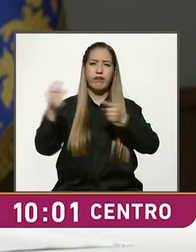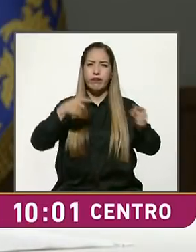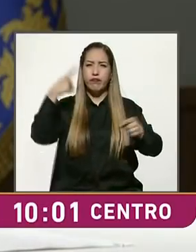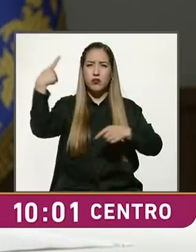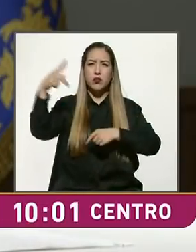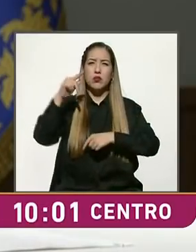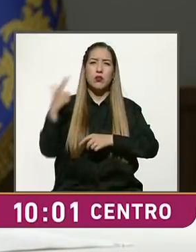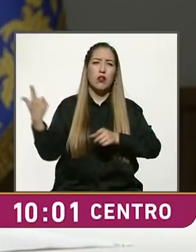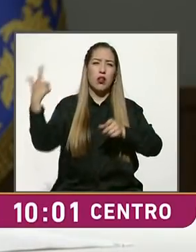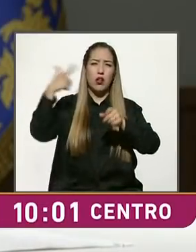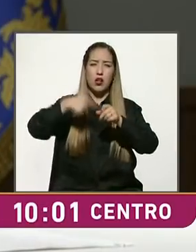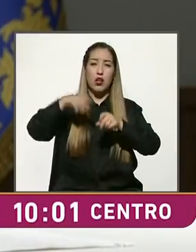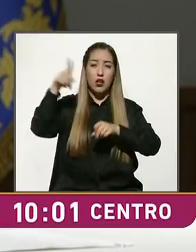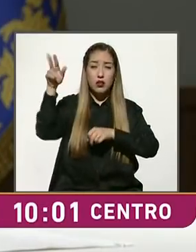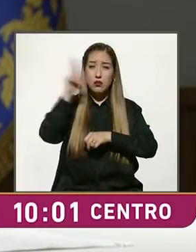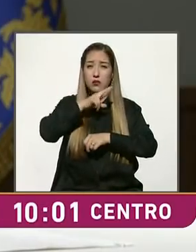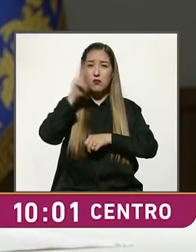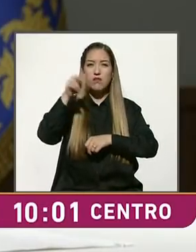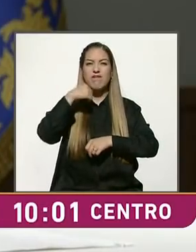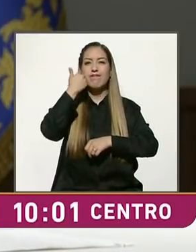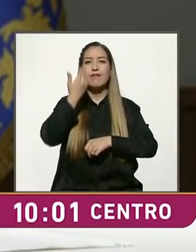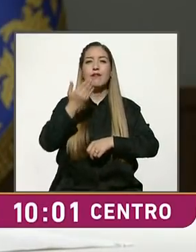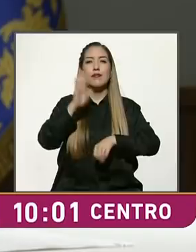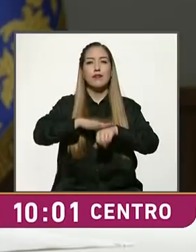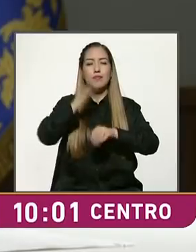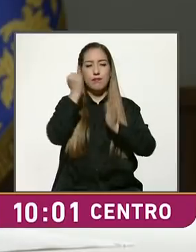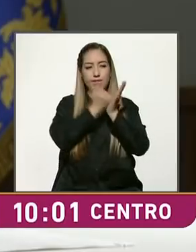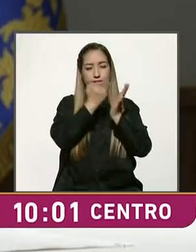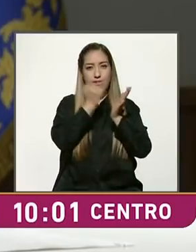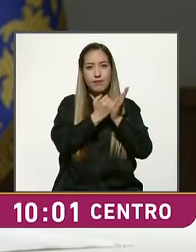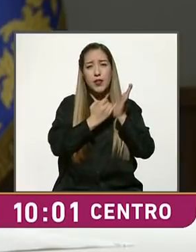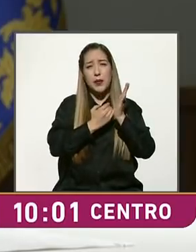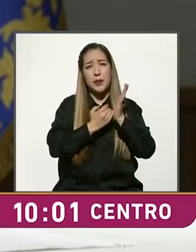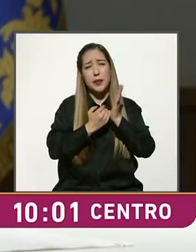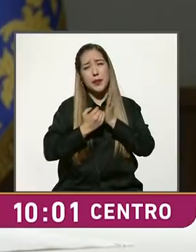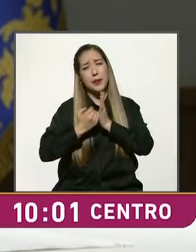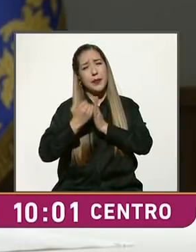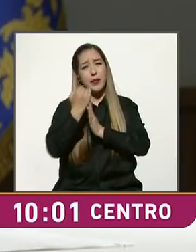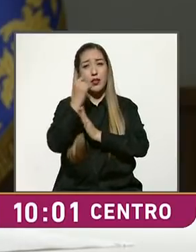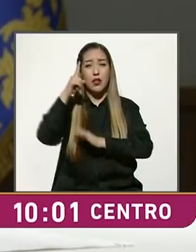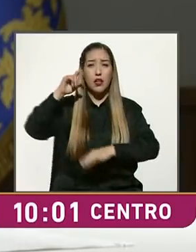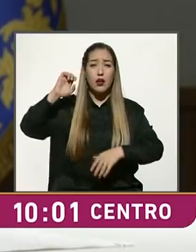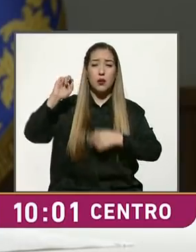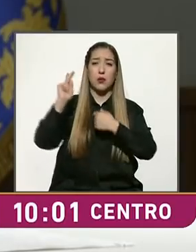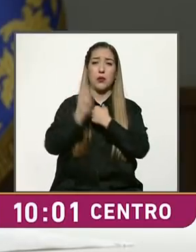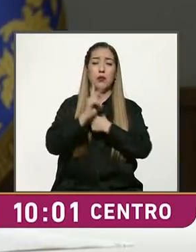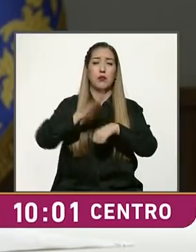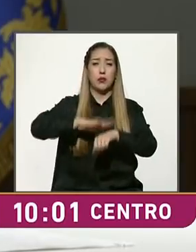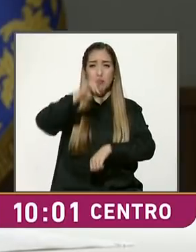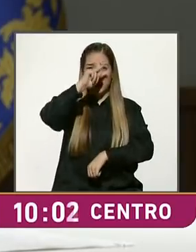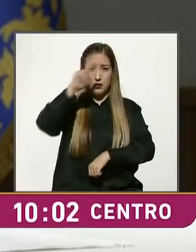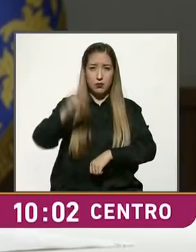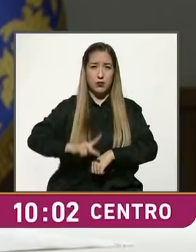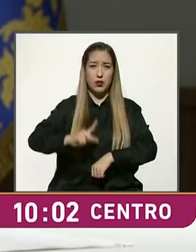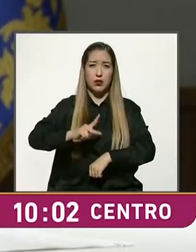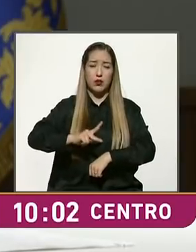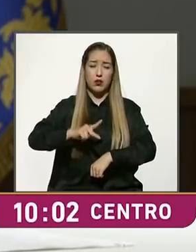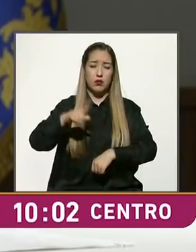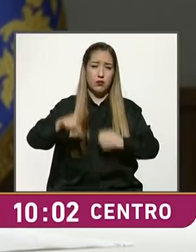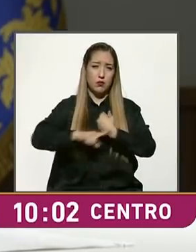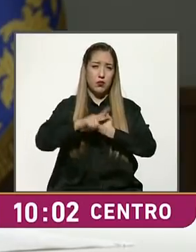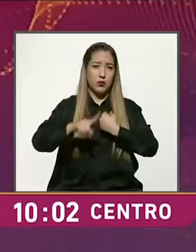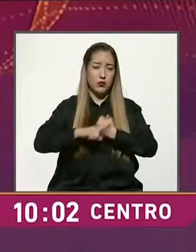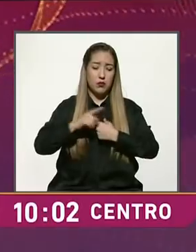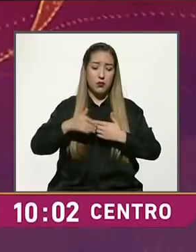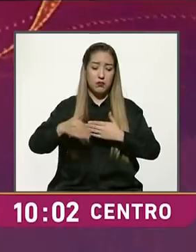está haciendo todo lo posible para que la inflación siga aumentando y que Europa experimente la mayor crisis de la historia este